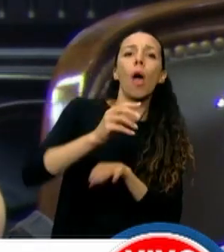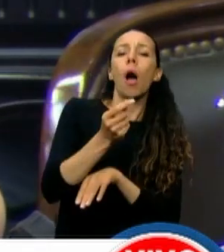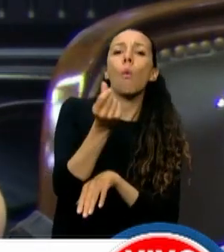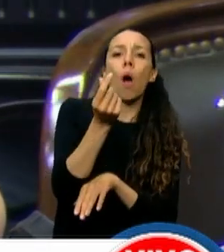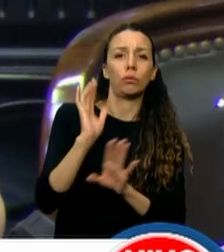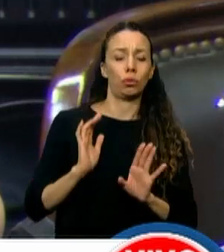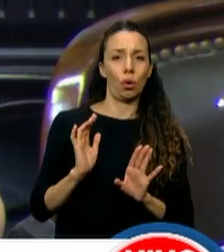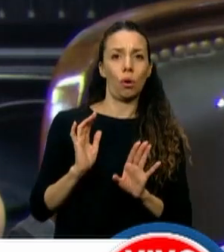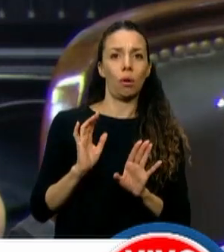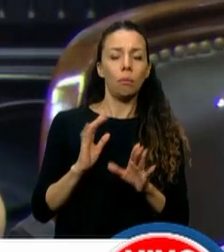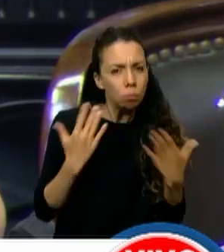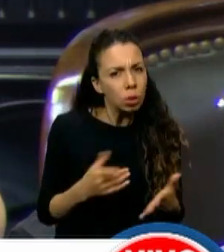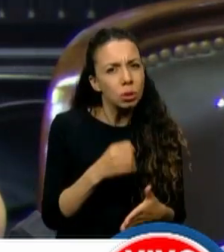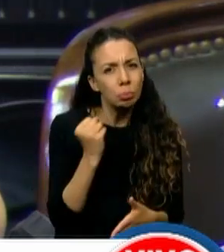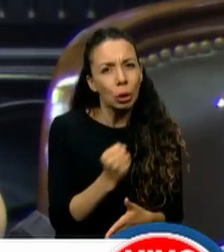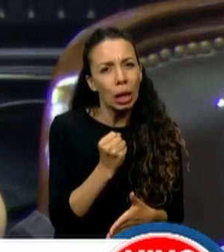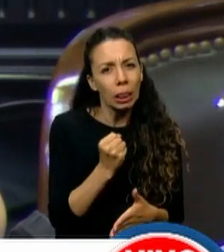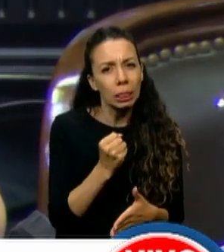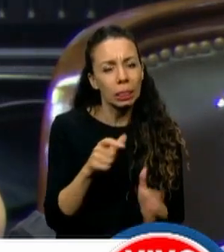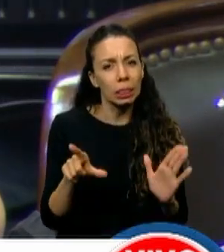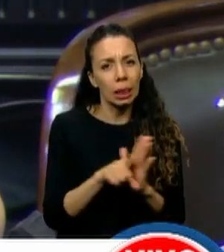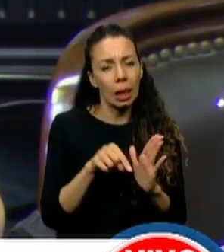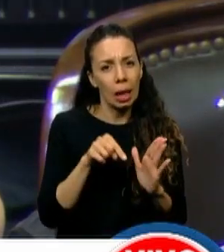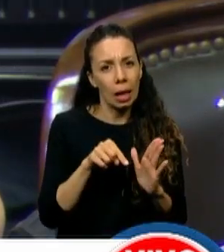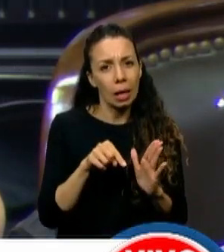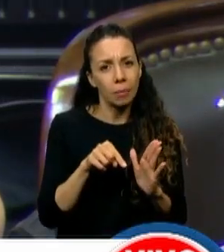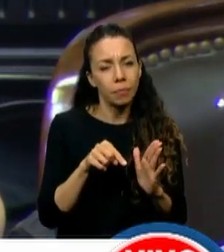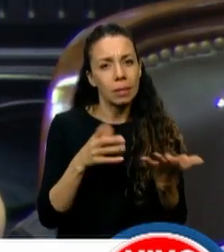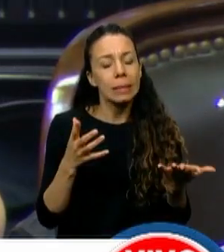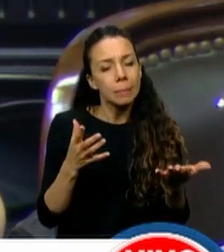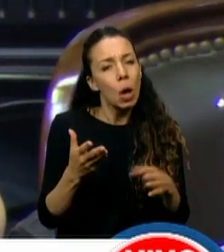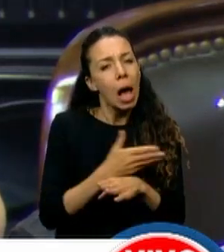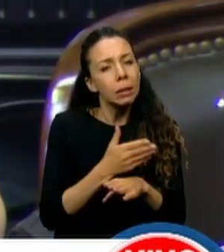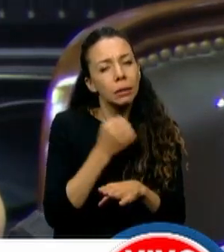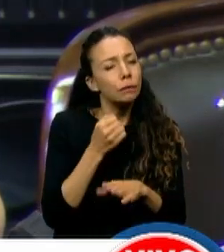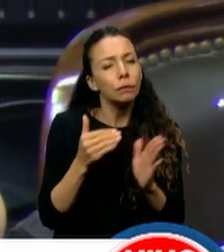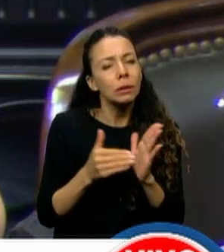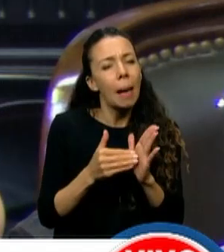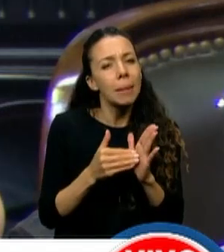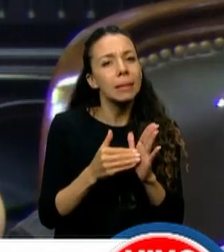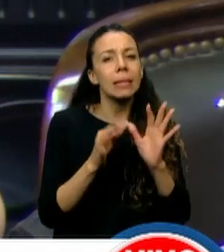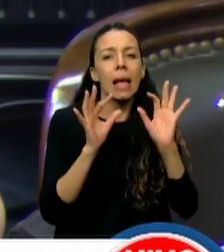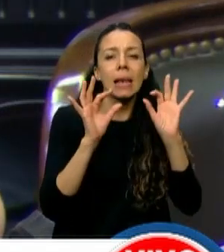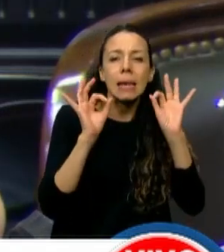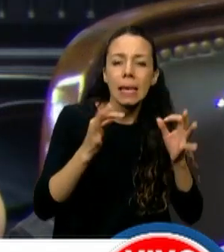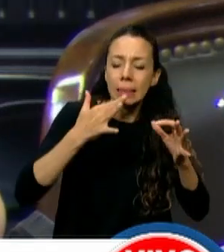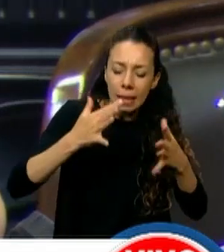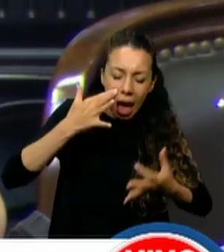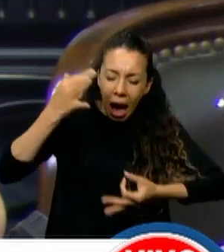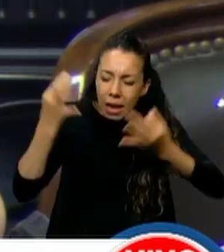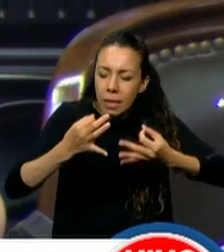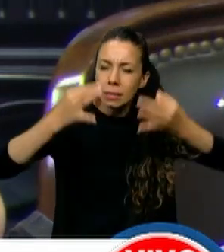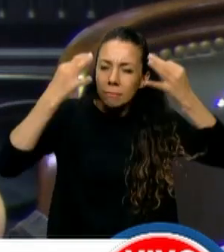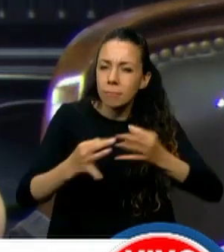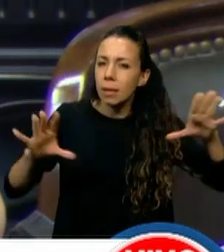por esto es fundamental que se tenga un buen diagnóstico económico real para el año que